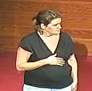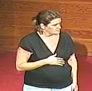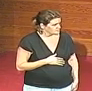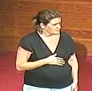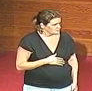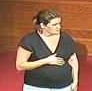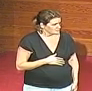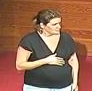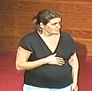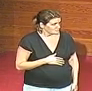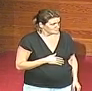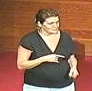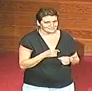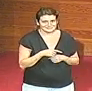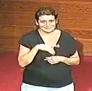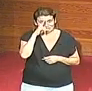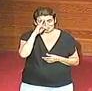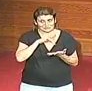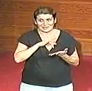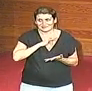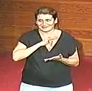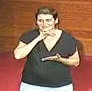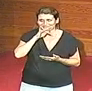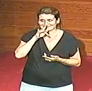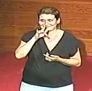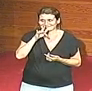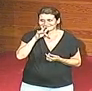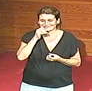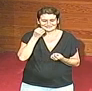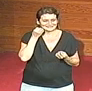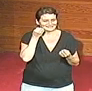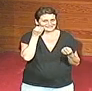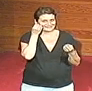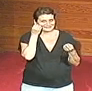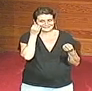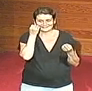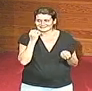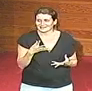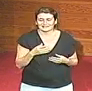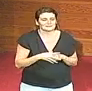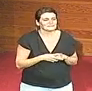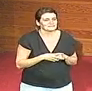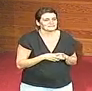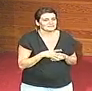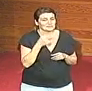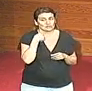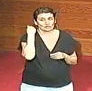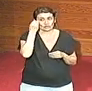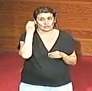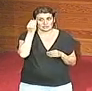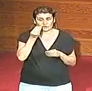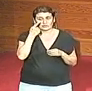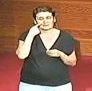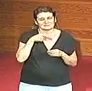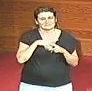Hola, no sé si me toca a mí. Estoy aquí. Hola, ¿qué tal? Hola. Bueno, pues que yo creo que el escepticismo en este caso es bueno porque